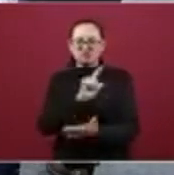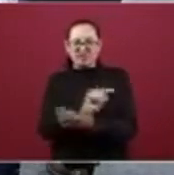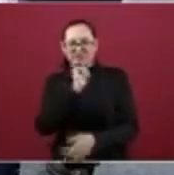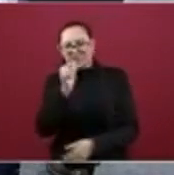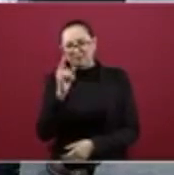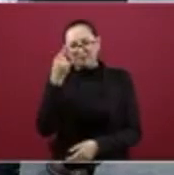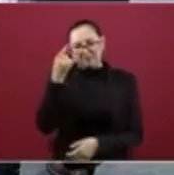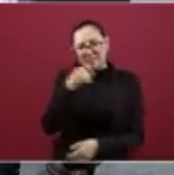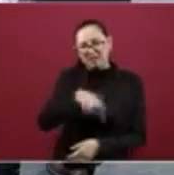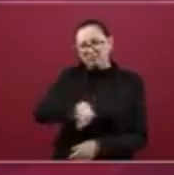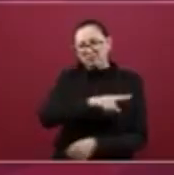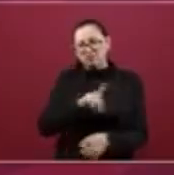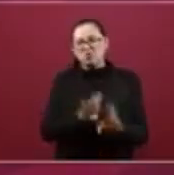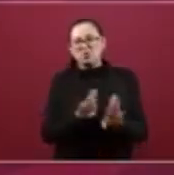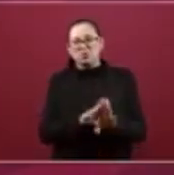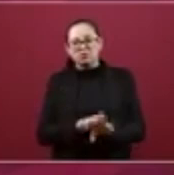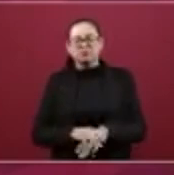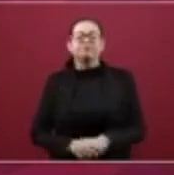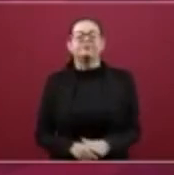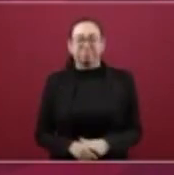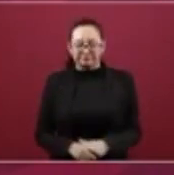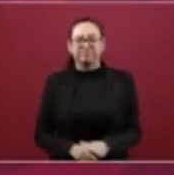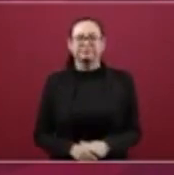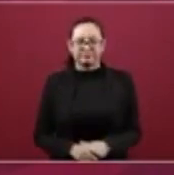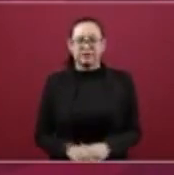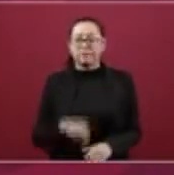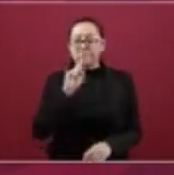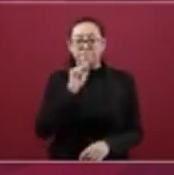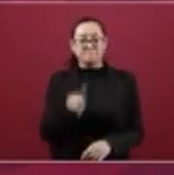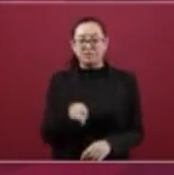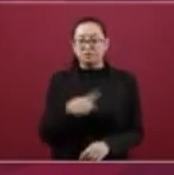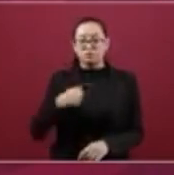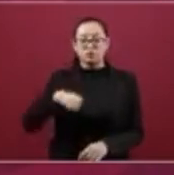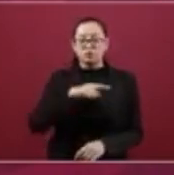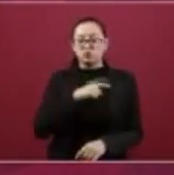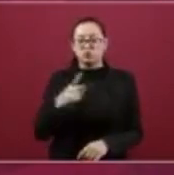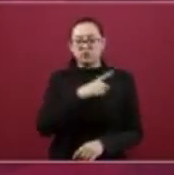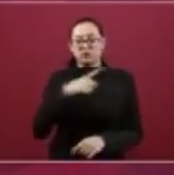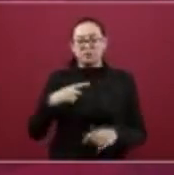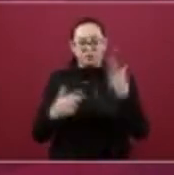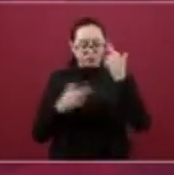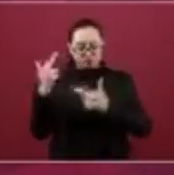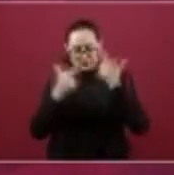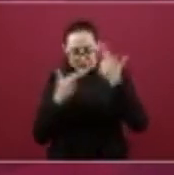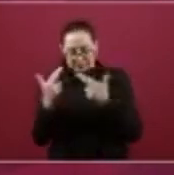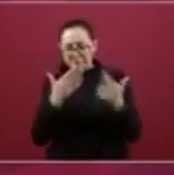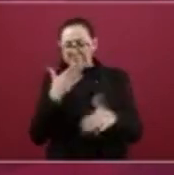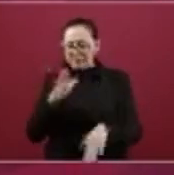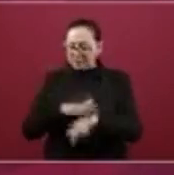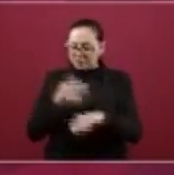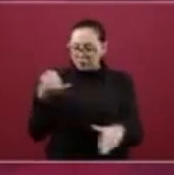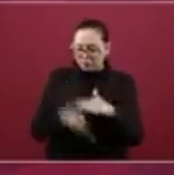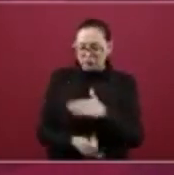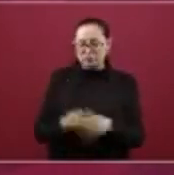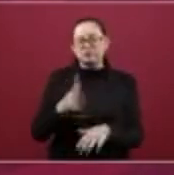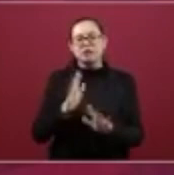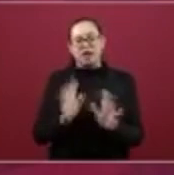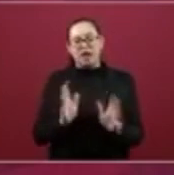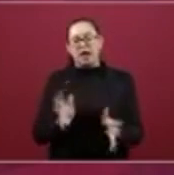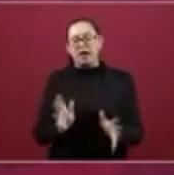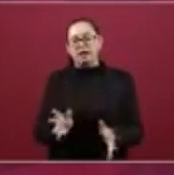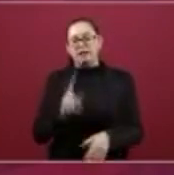vamos a analizarlo bien, a estudiarlo bien. Ya tiene instrucciones de mi parte